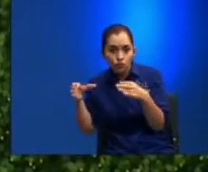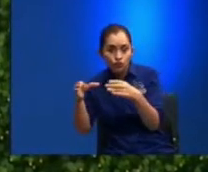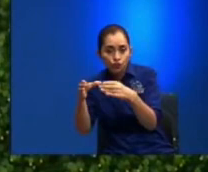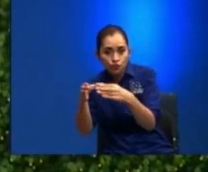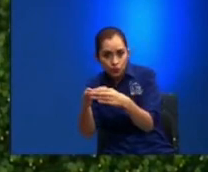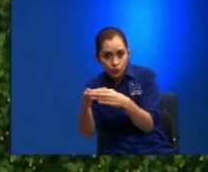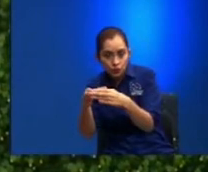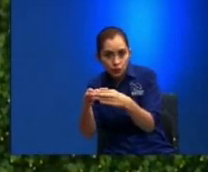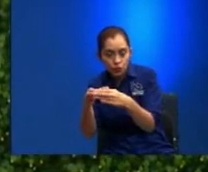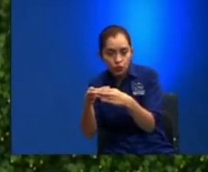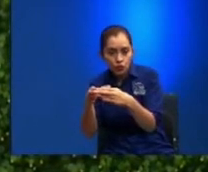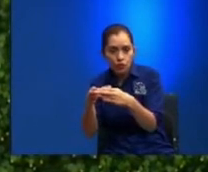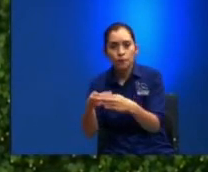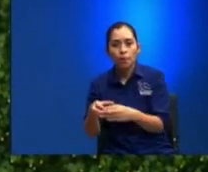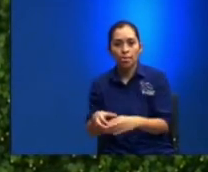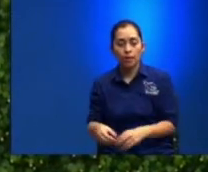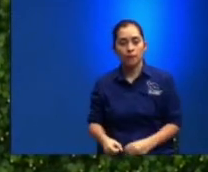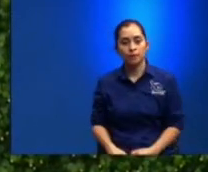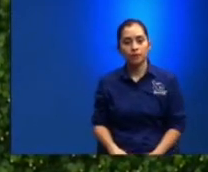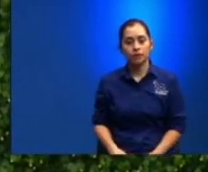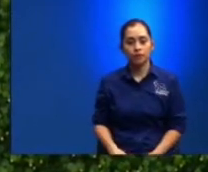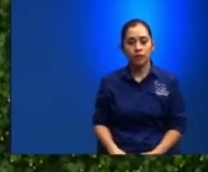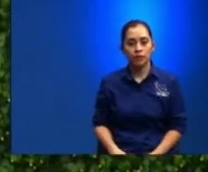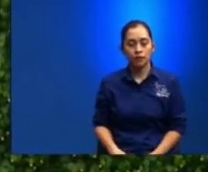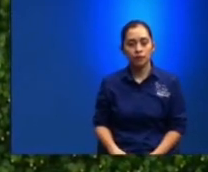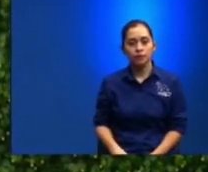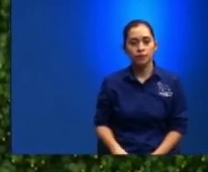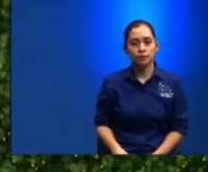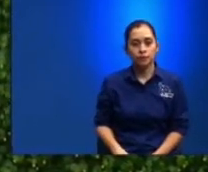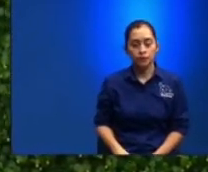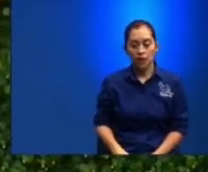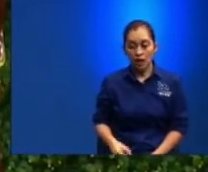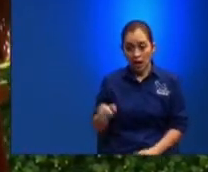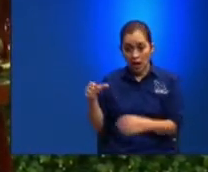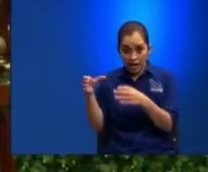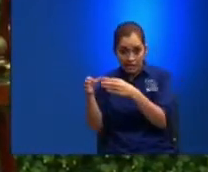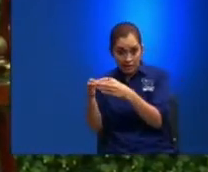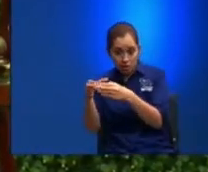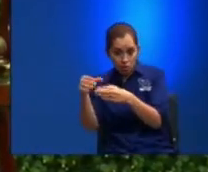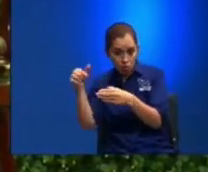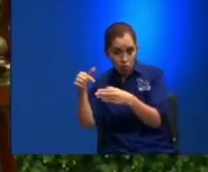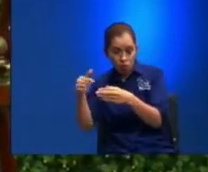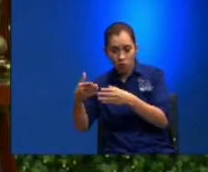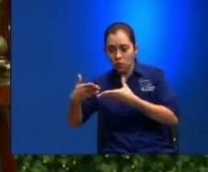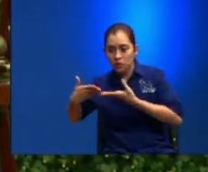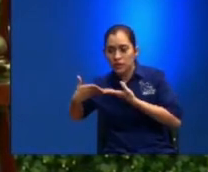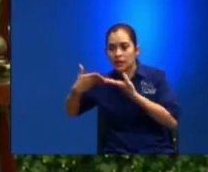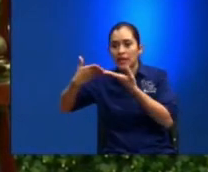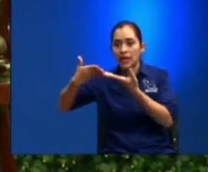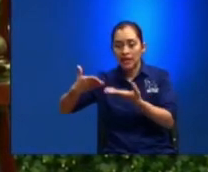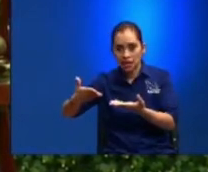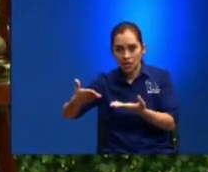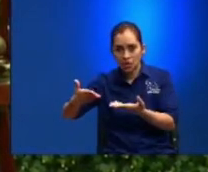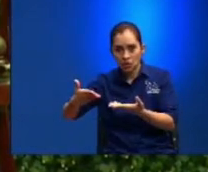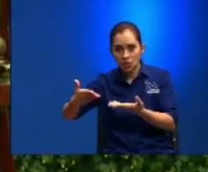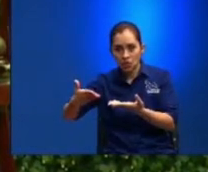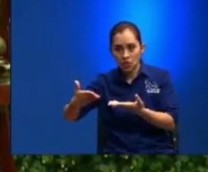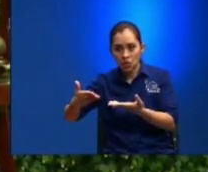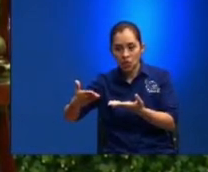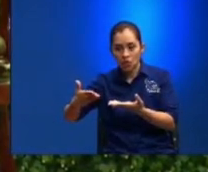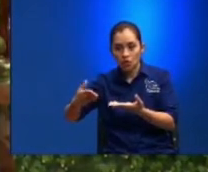a la iglesia no les ha sido concedido conocer los ministerios del rey del reino